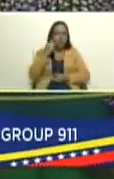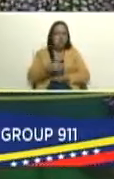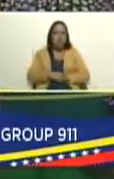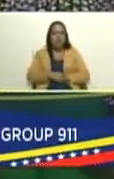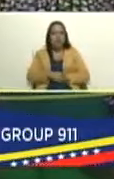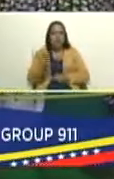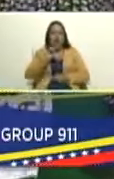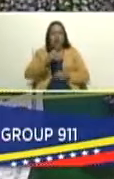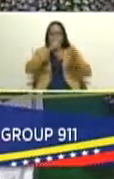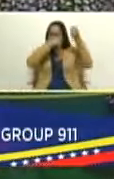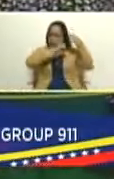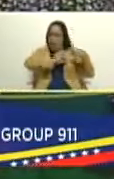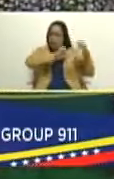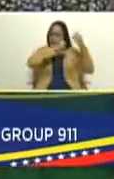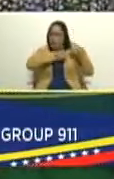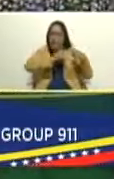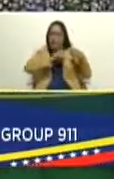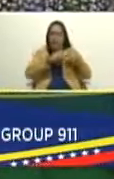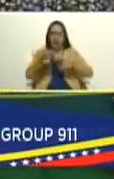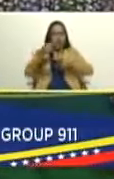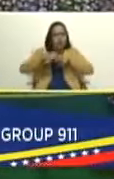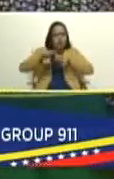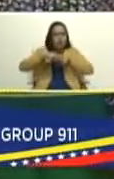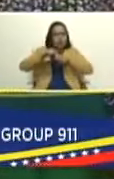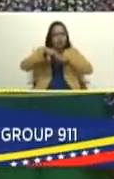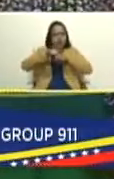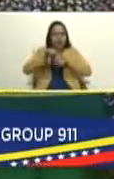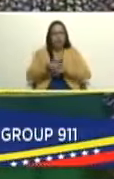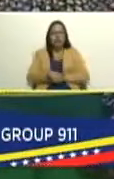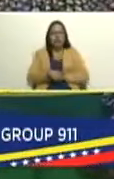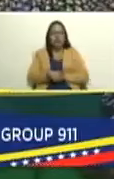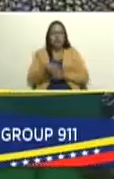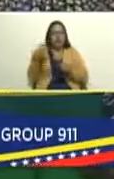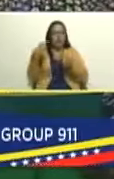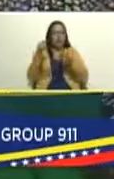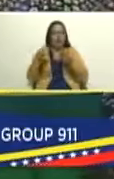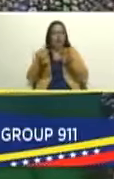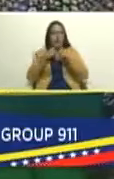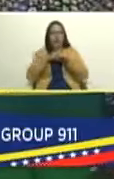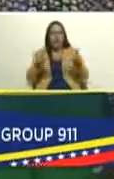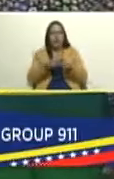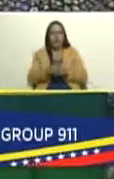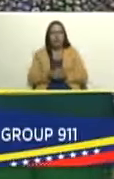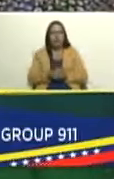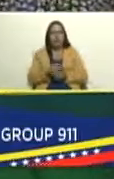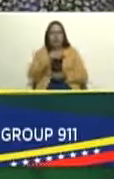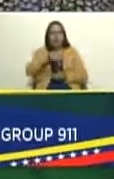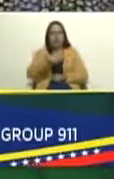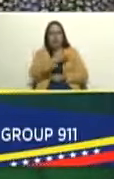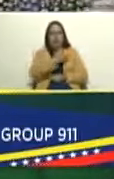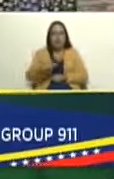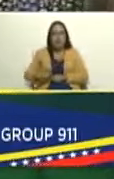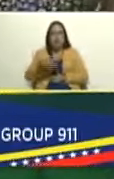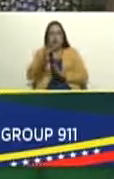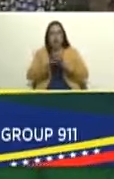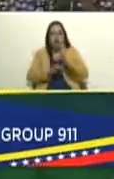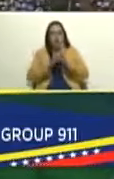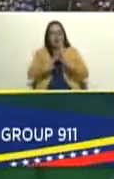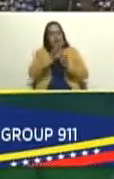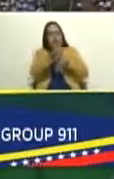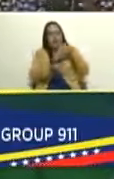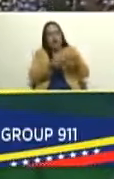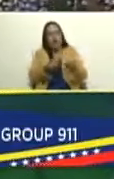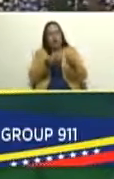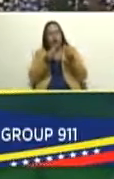de peluquería, manicure, pedicure, bueno, tanto. Pero que sea nuestra presidenta del fondo que nos diga cómo